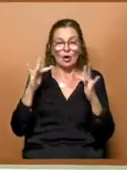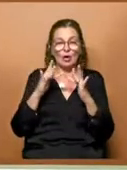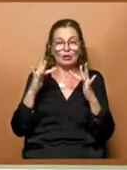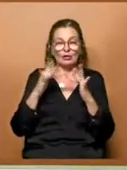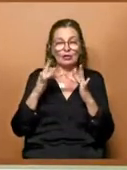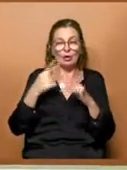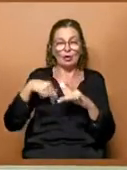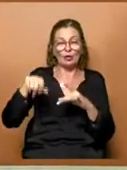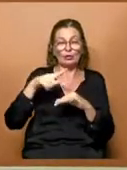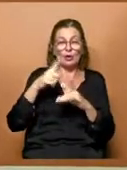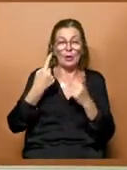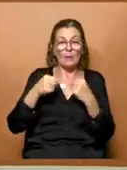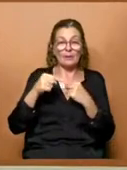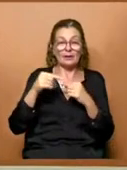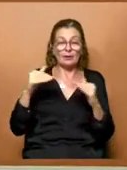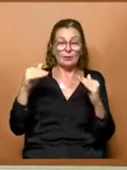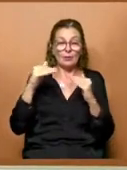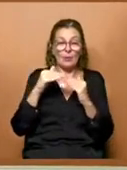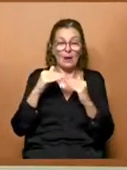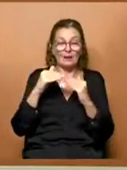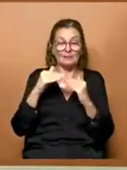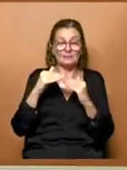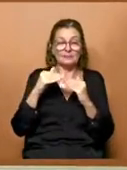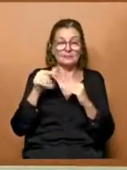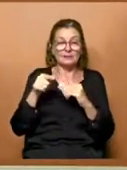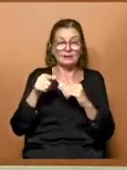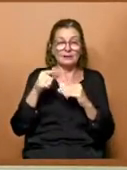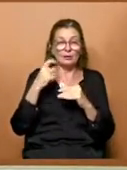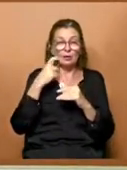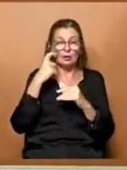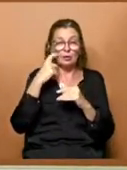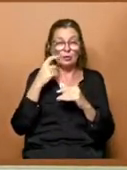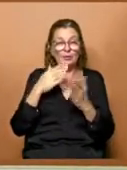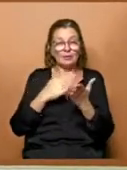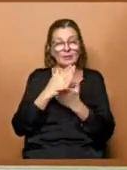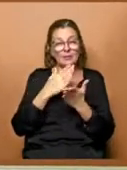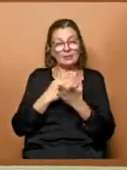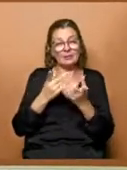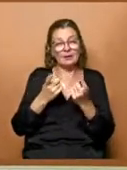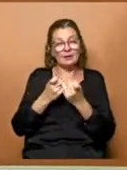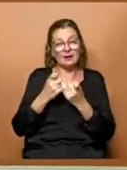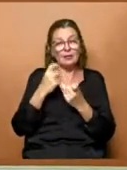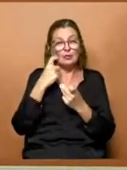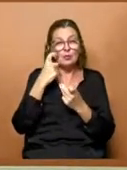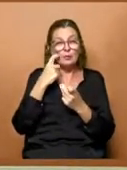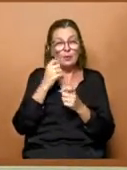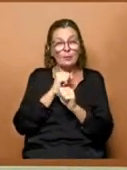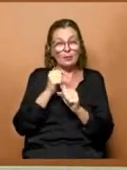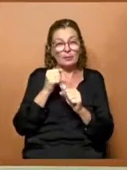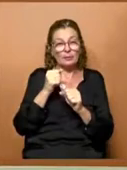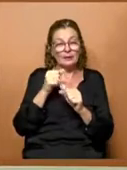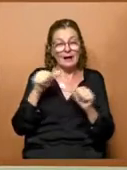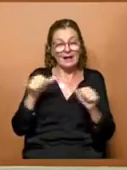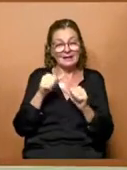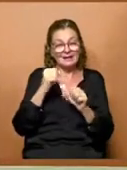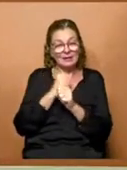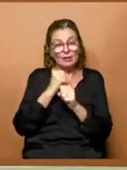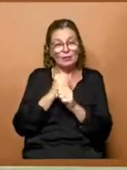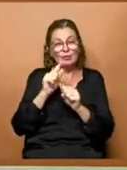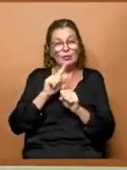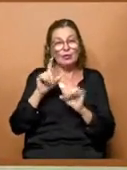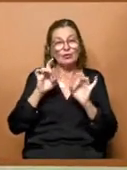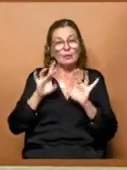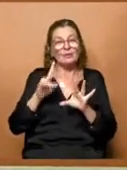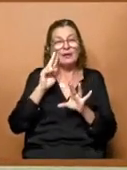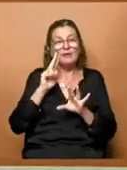coincido con todo, pero igual en esto de los números, siempre es necesario tener números para poder accionar. No solamente basta con